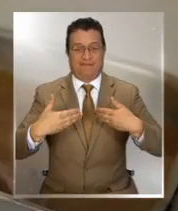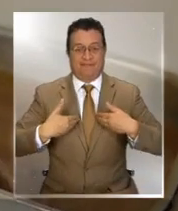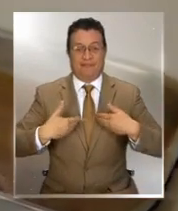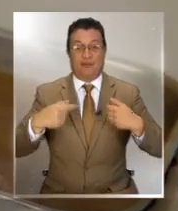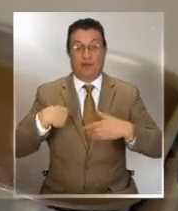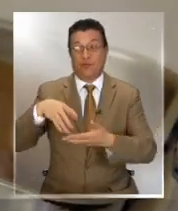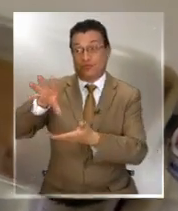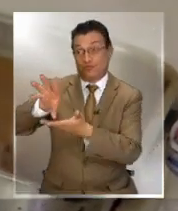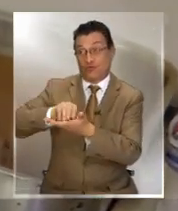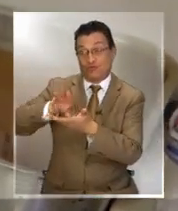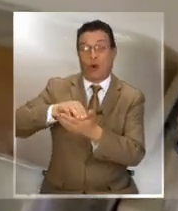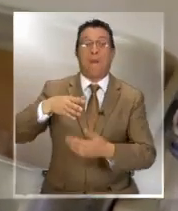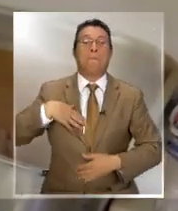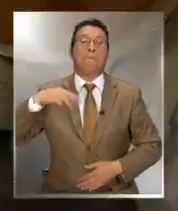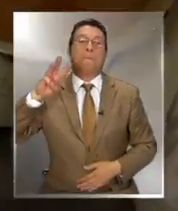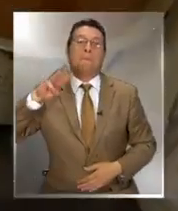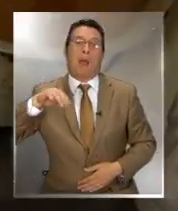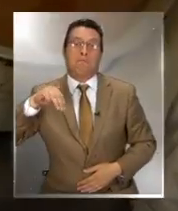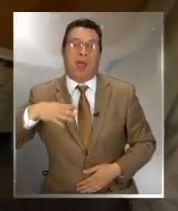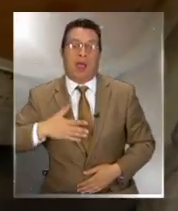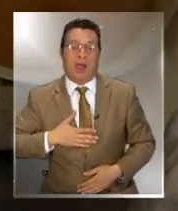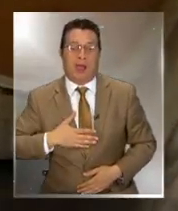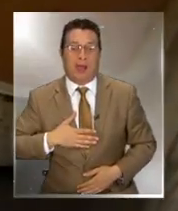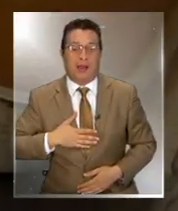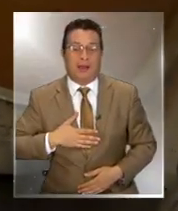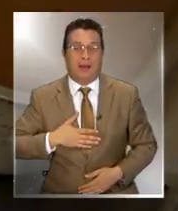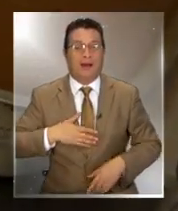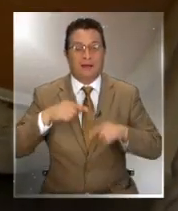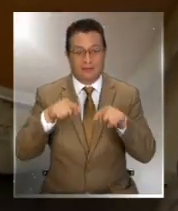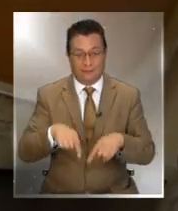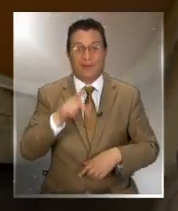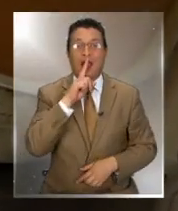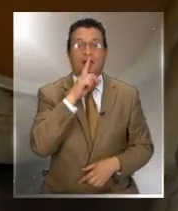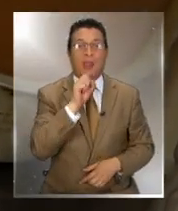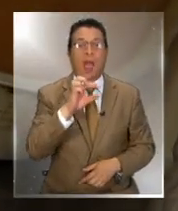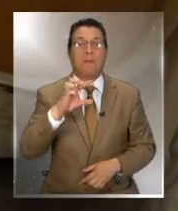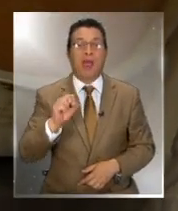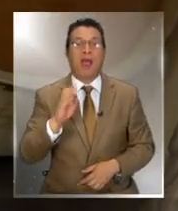imita lo que hace la mamá. Esta es la tapa barriga.